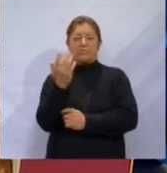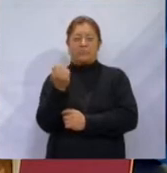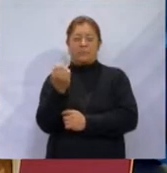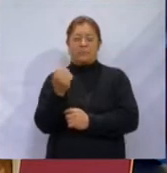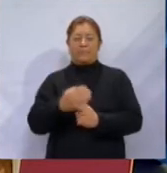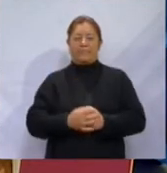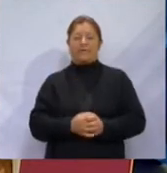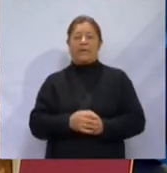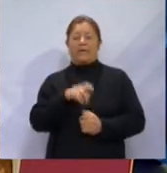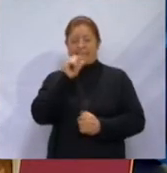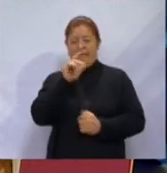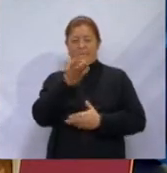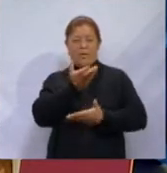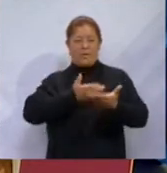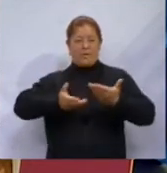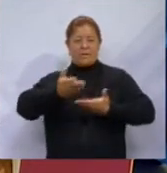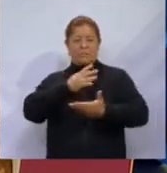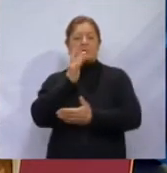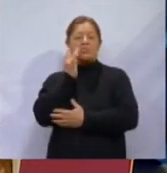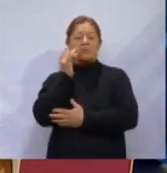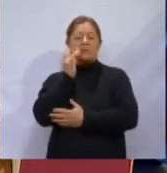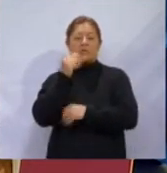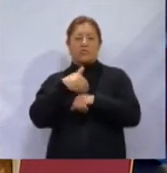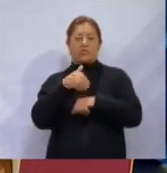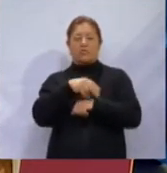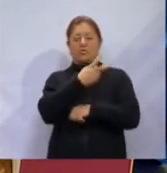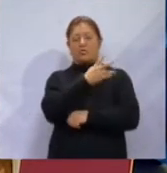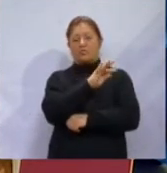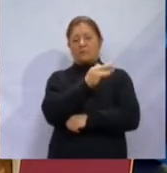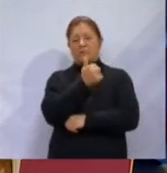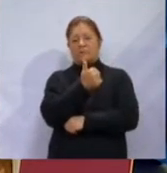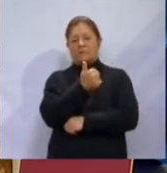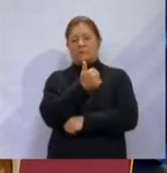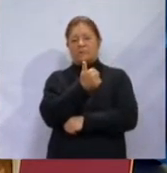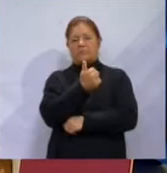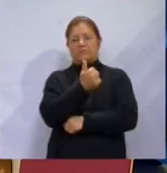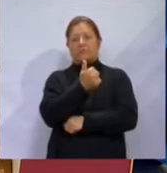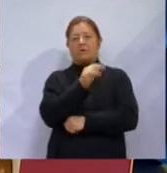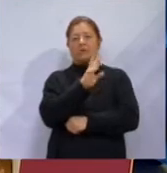246-46-600-59. Además compartimos los números de WhatsApp